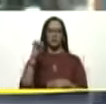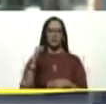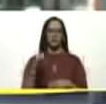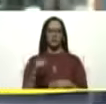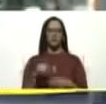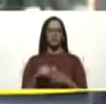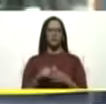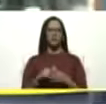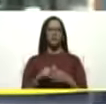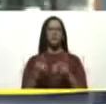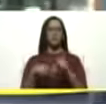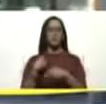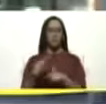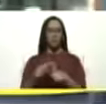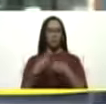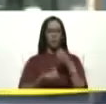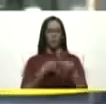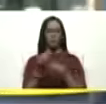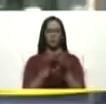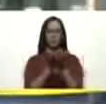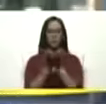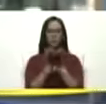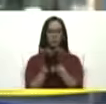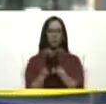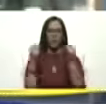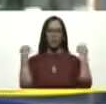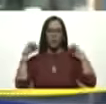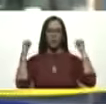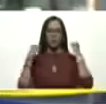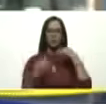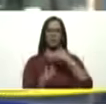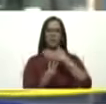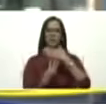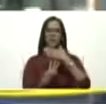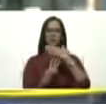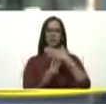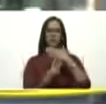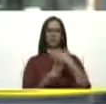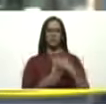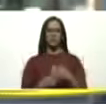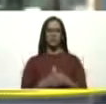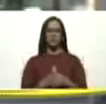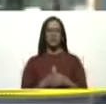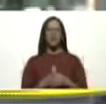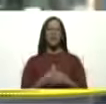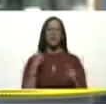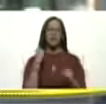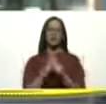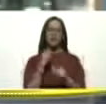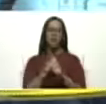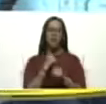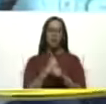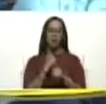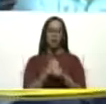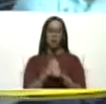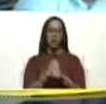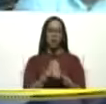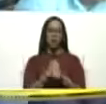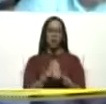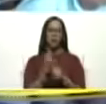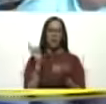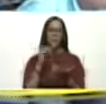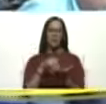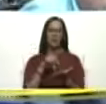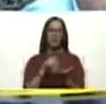Luego hizo estudios de preparación en el INSE y es trabajador, participa